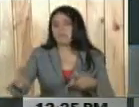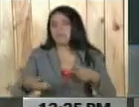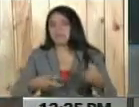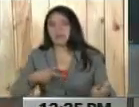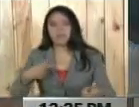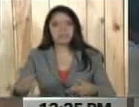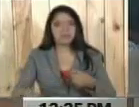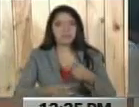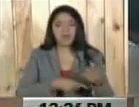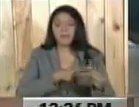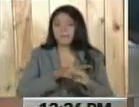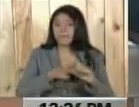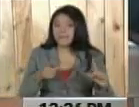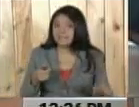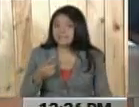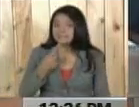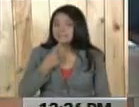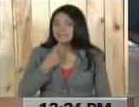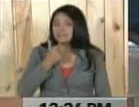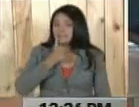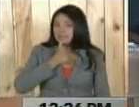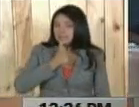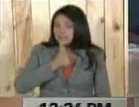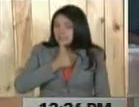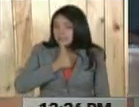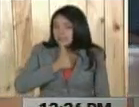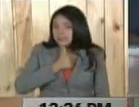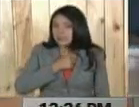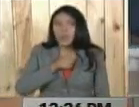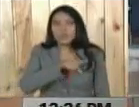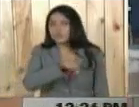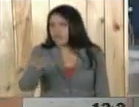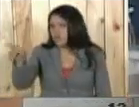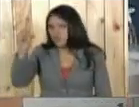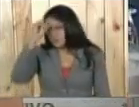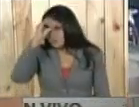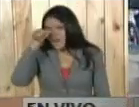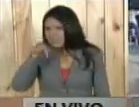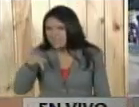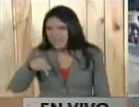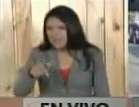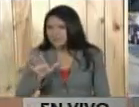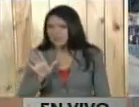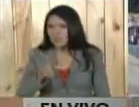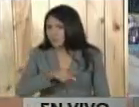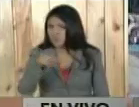hemos tragado piedras. Ustedes no saben lo que es esto.